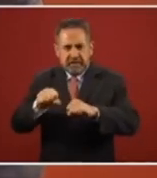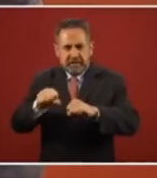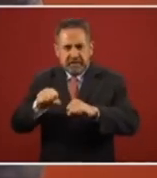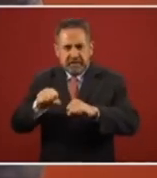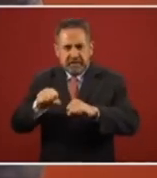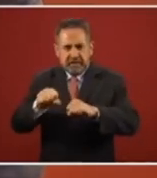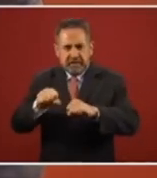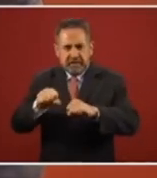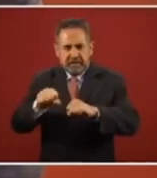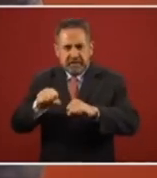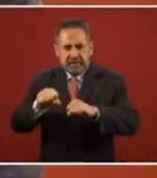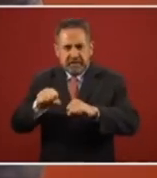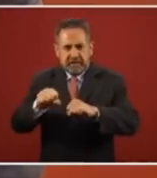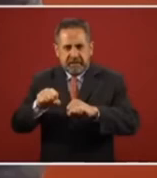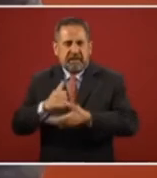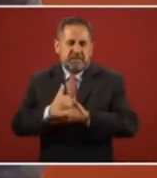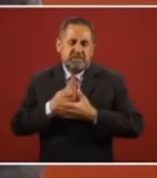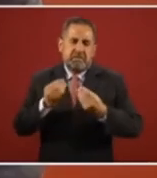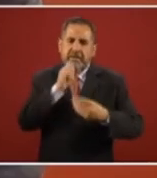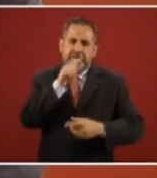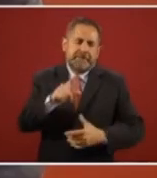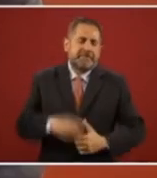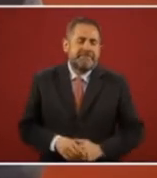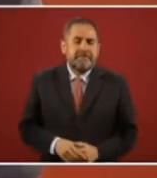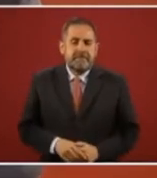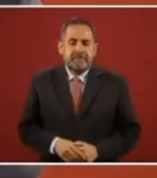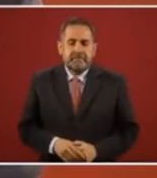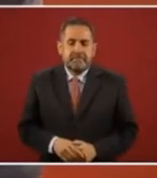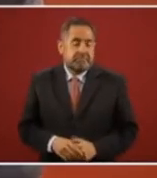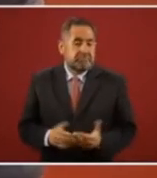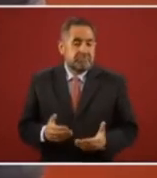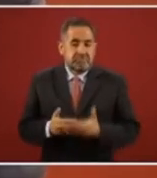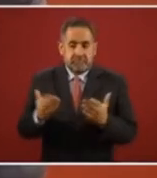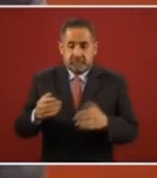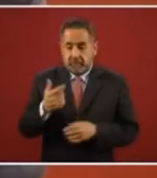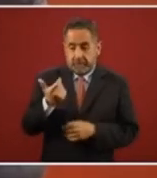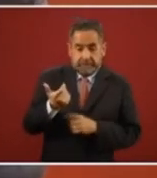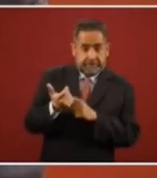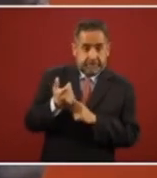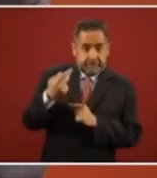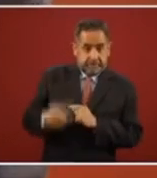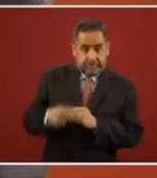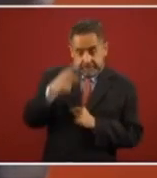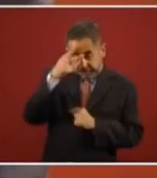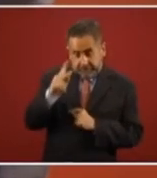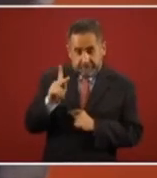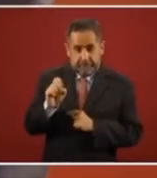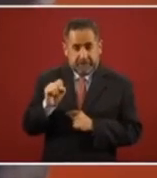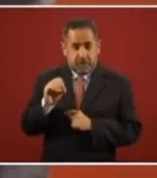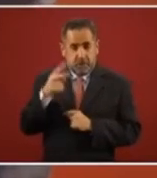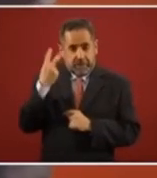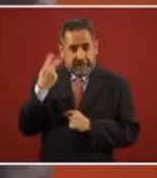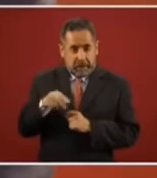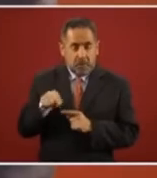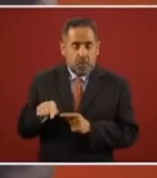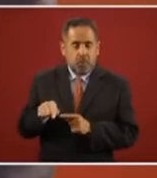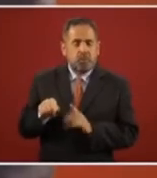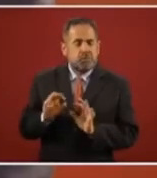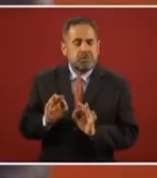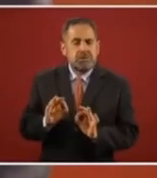igual aunque son golpes el peso a pesar de